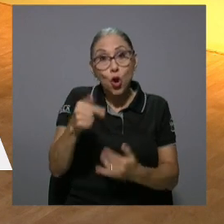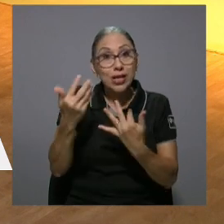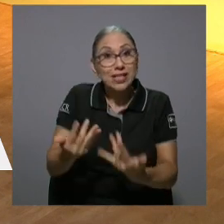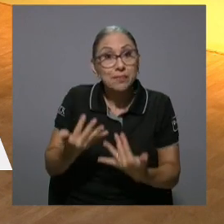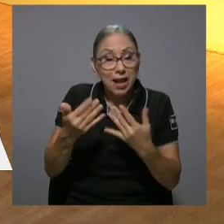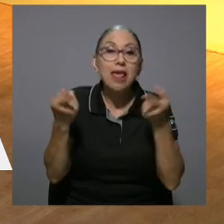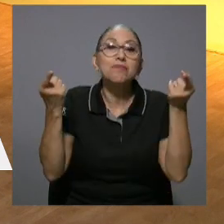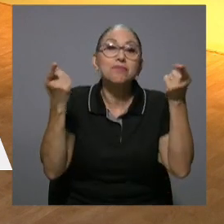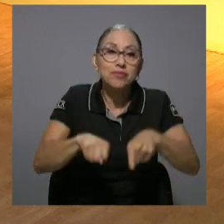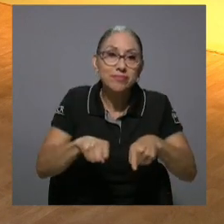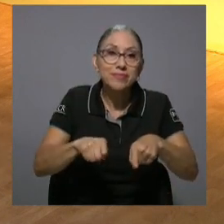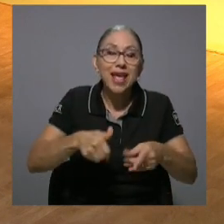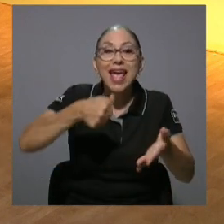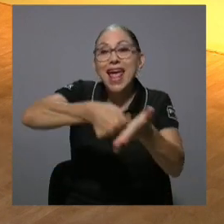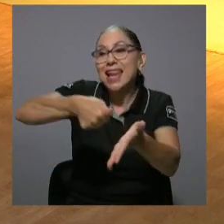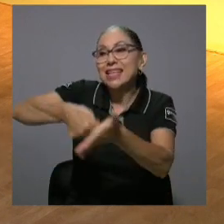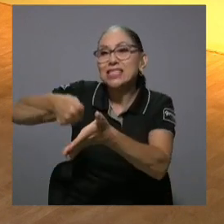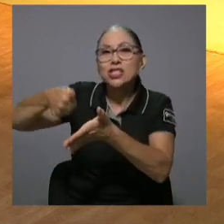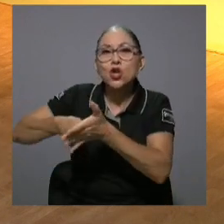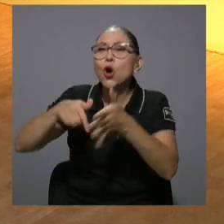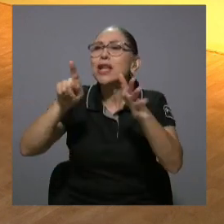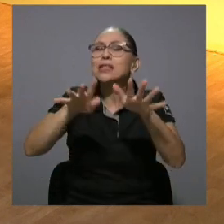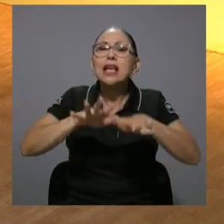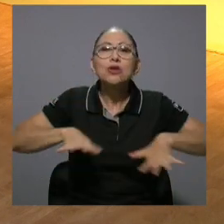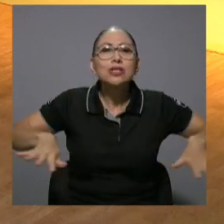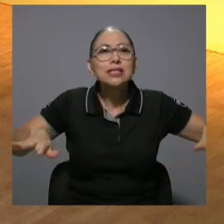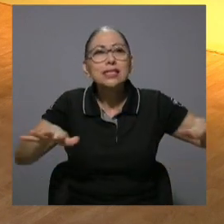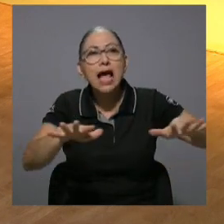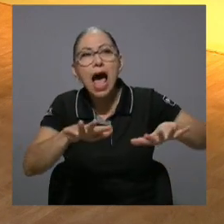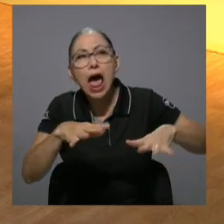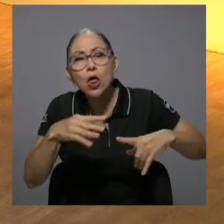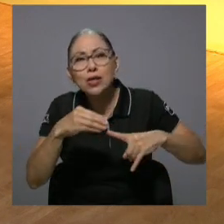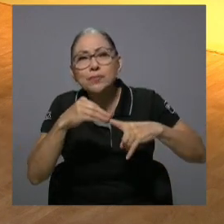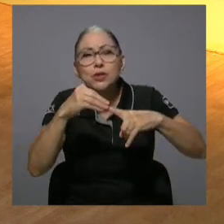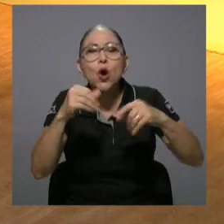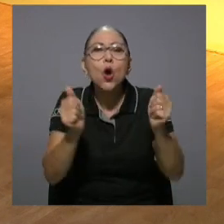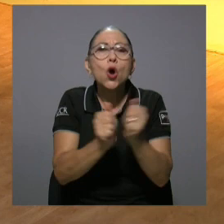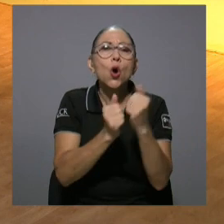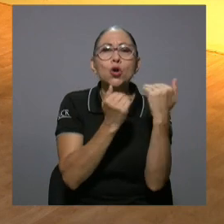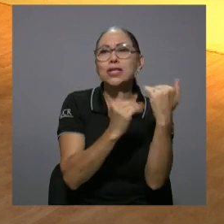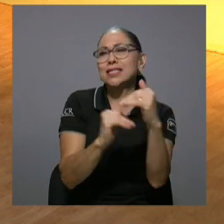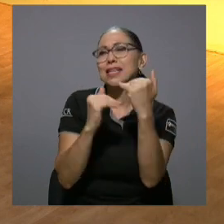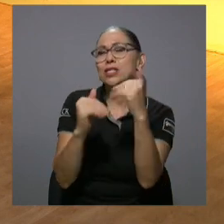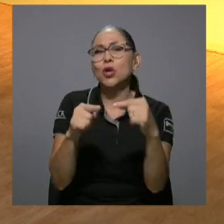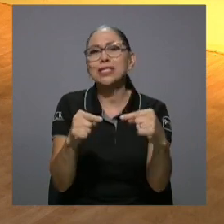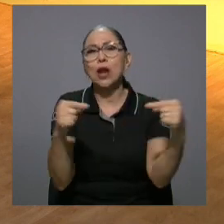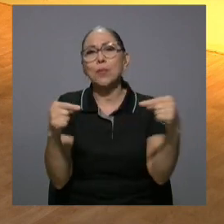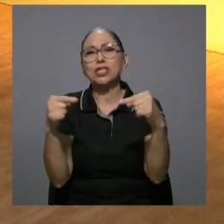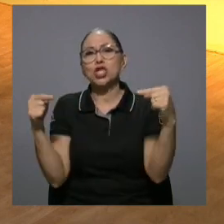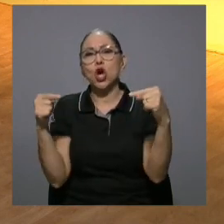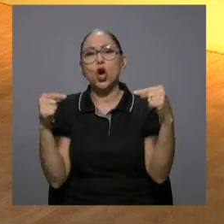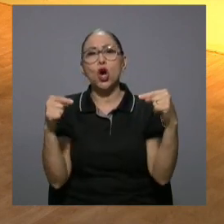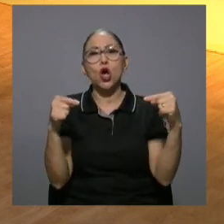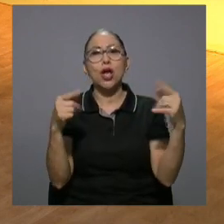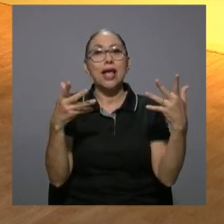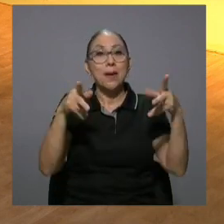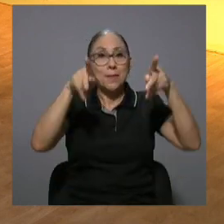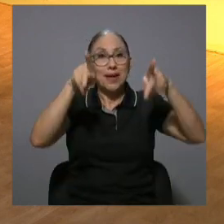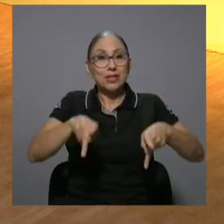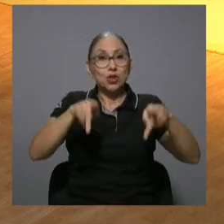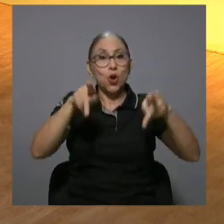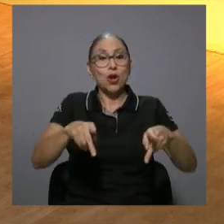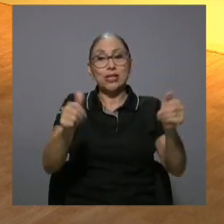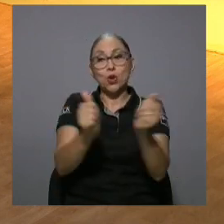elecciones en medio de un estado de excepción, con grandes restricciones a la oposición, un gran temor de los militantes de